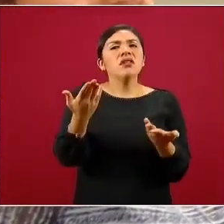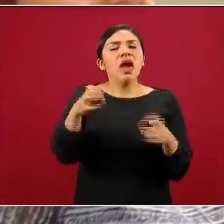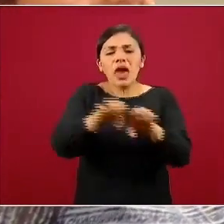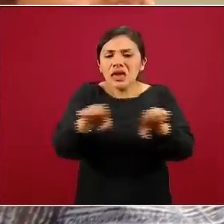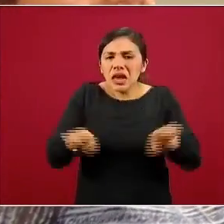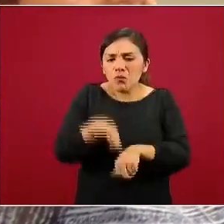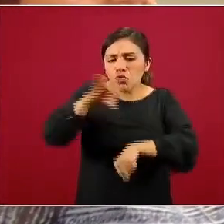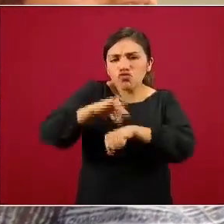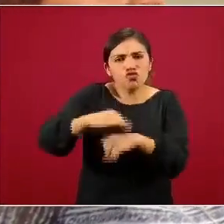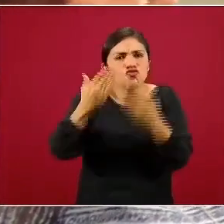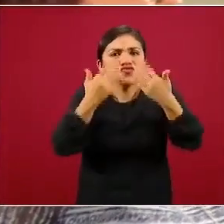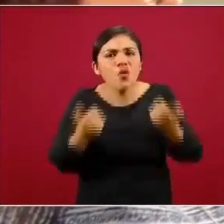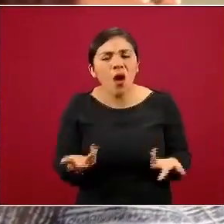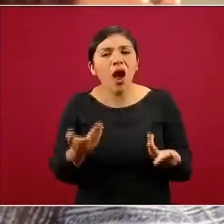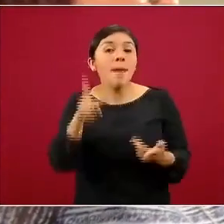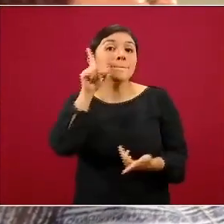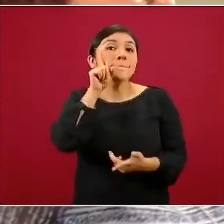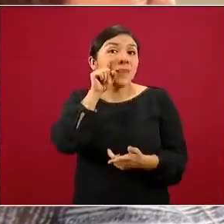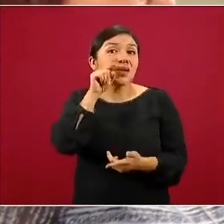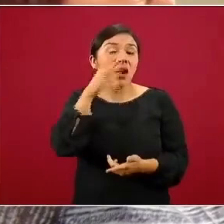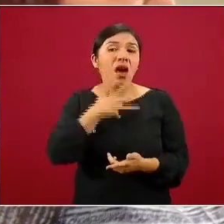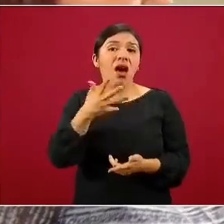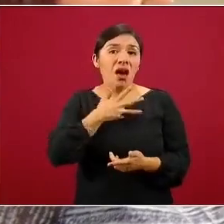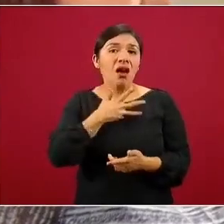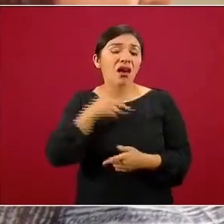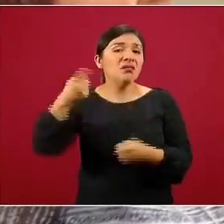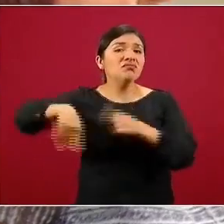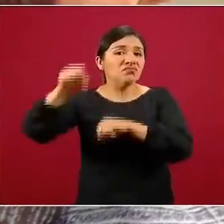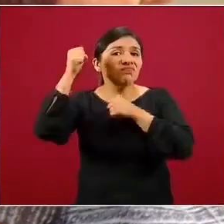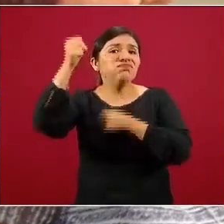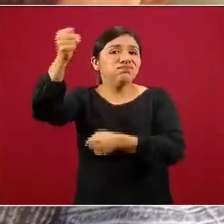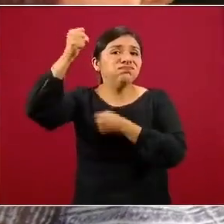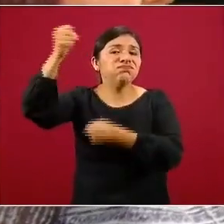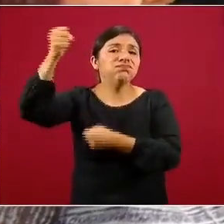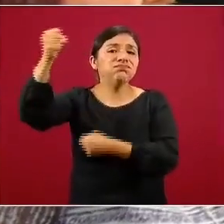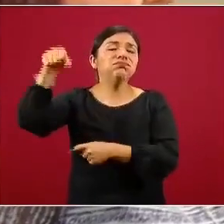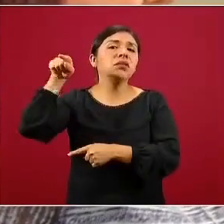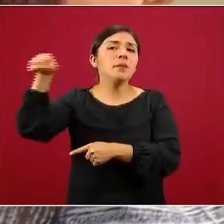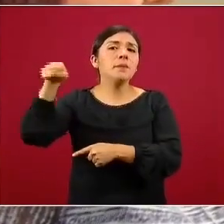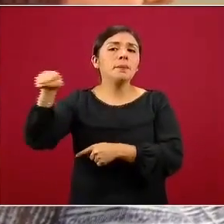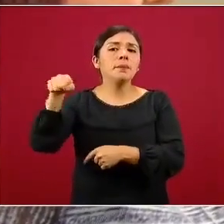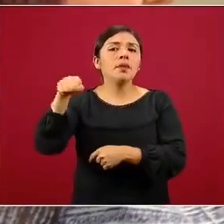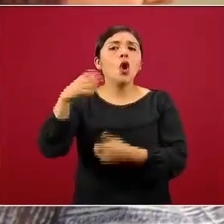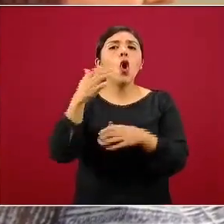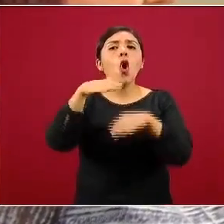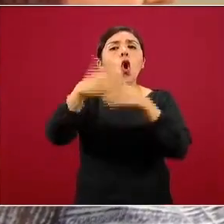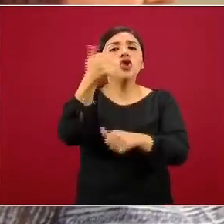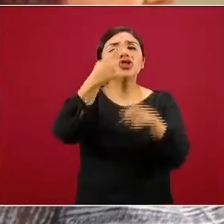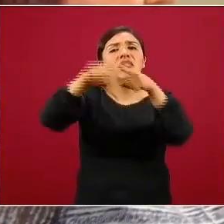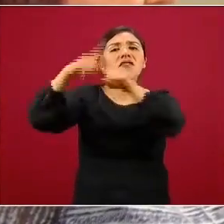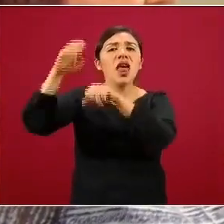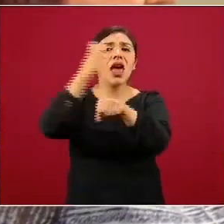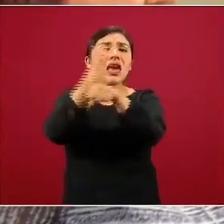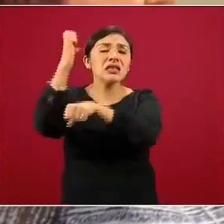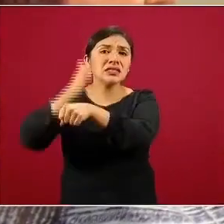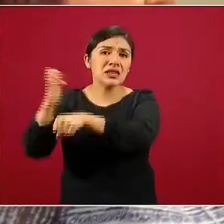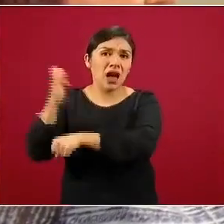de equipos. Y bueno, mañana van a hacer una protesta en 11 estados, es lo que se